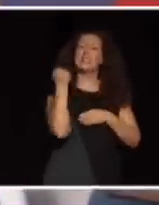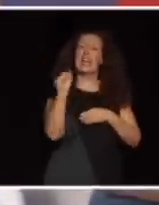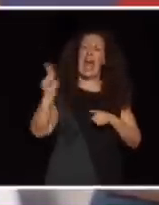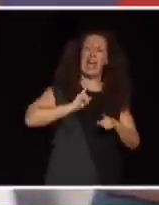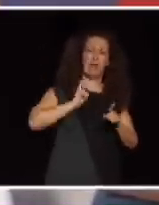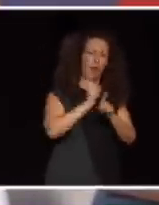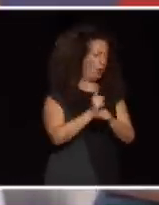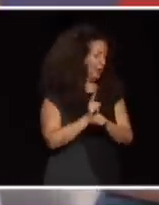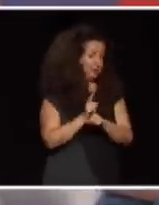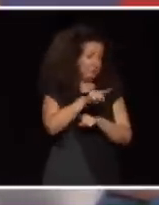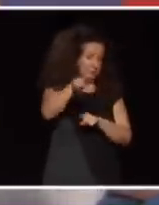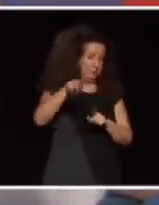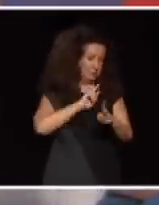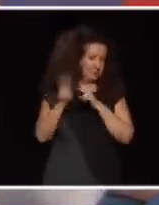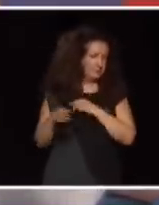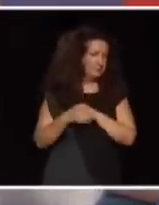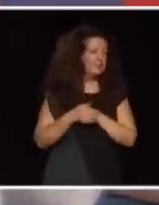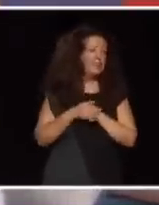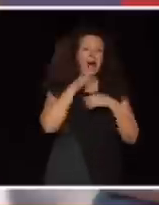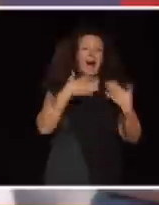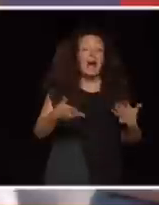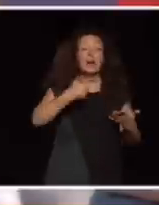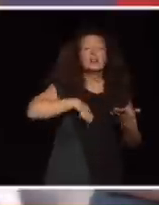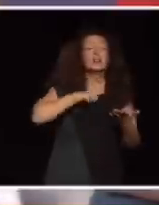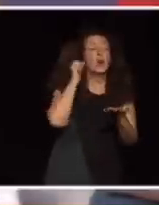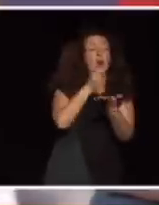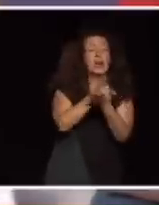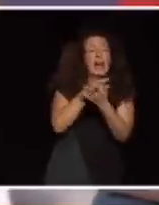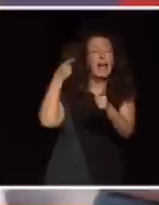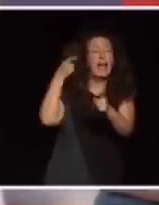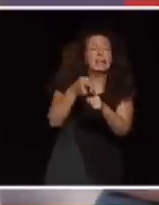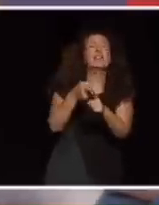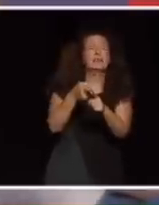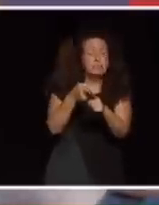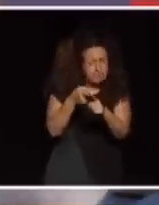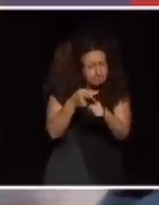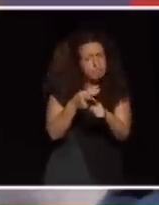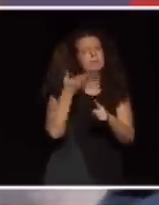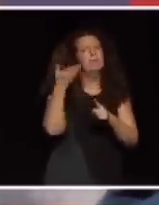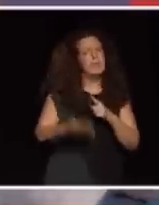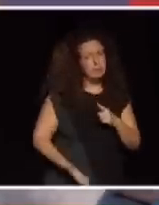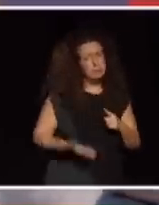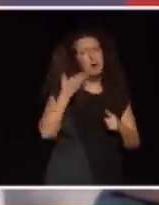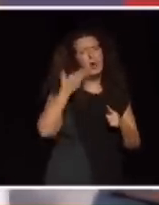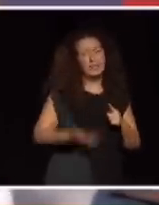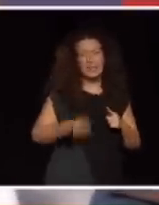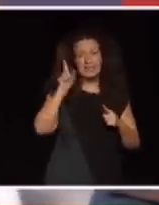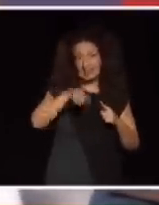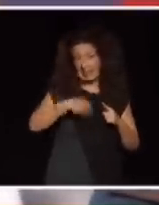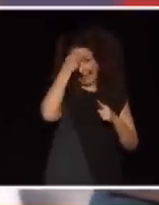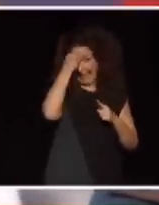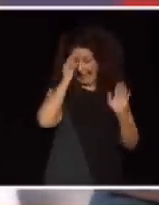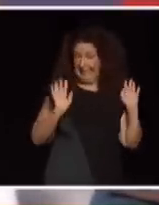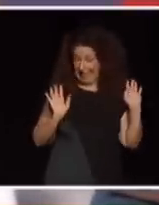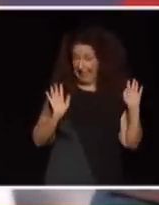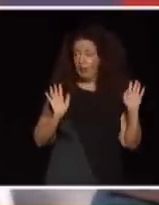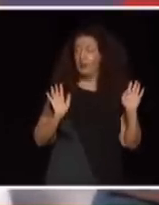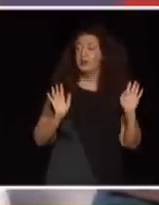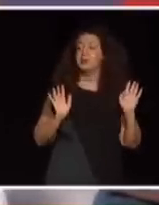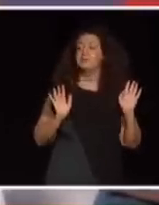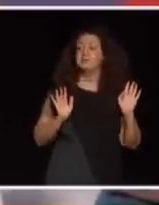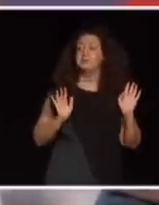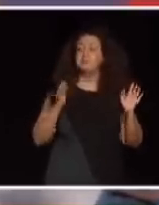Ahora, el reto que tenemos por delante, compañeros y compañeras, también es muy importante. Creo que, aunque